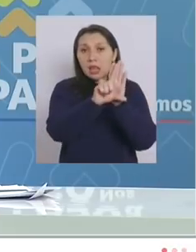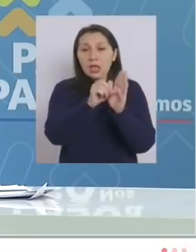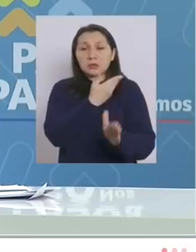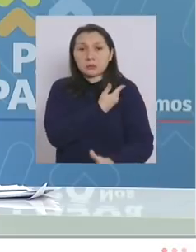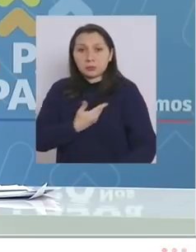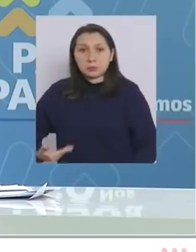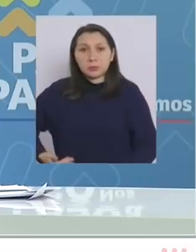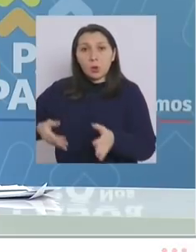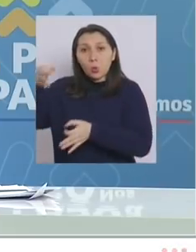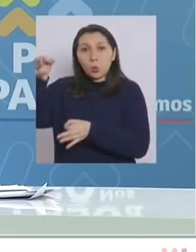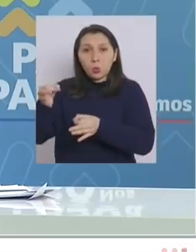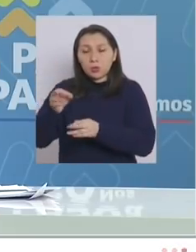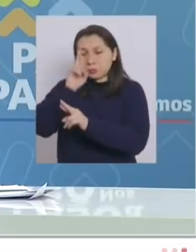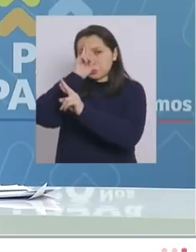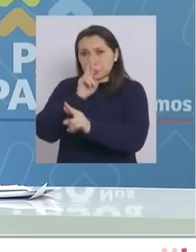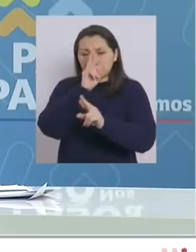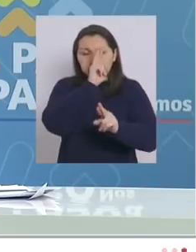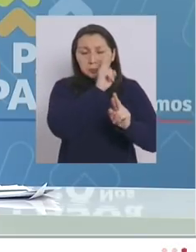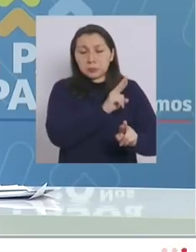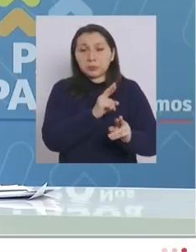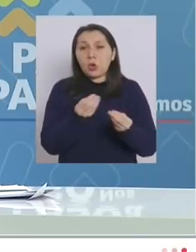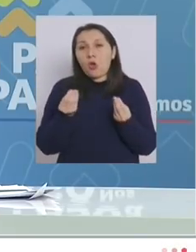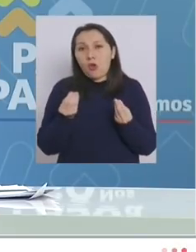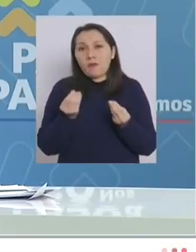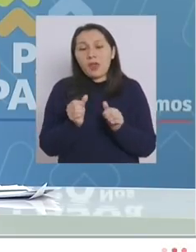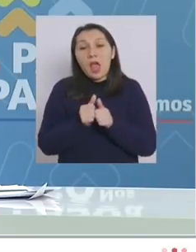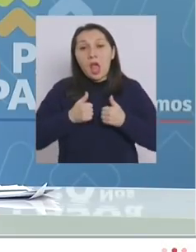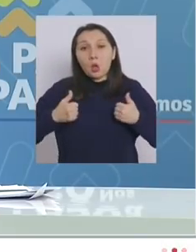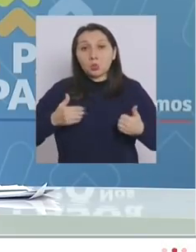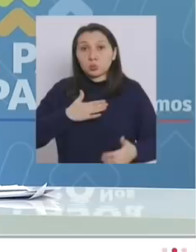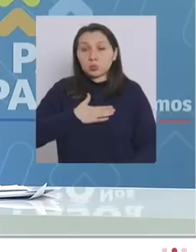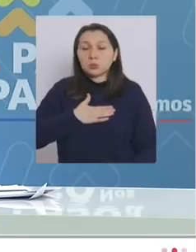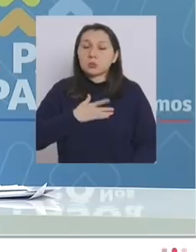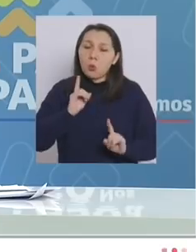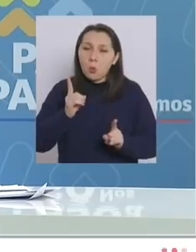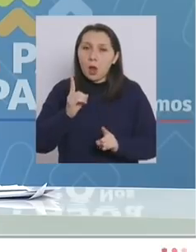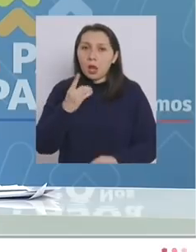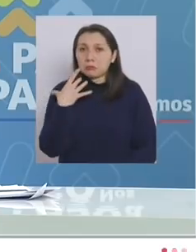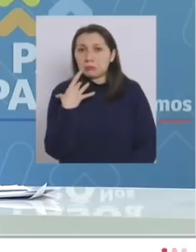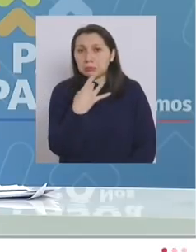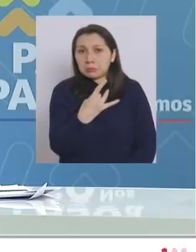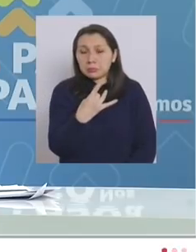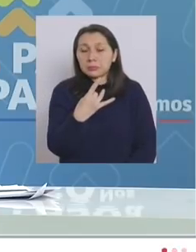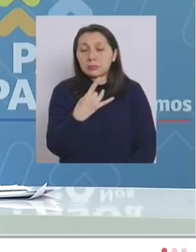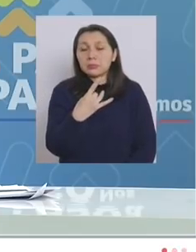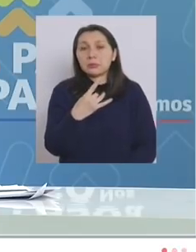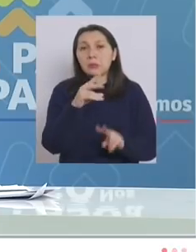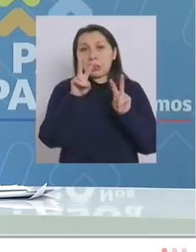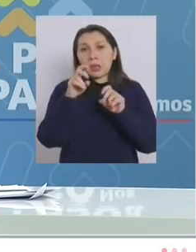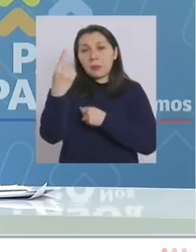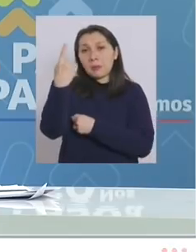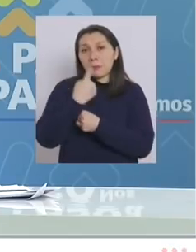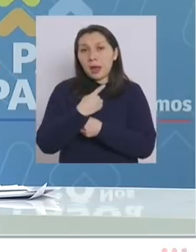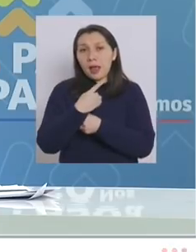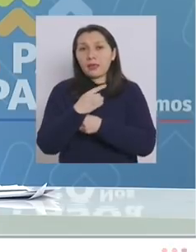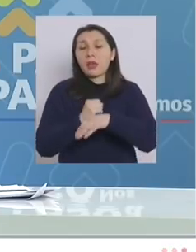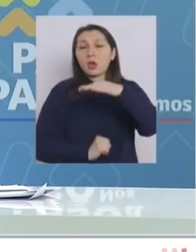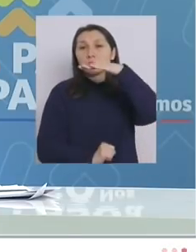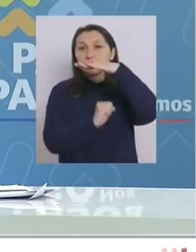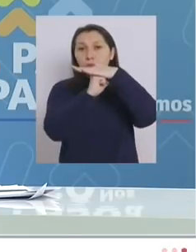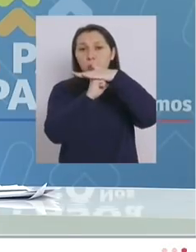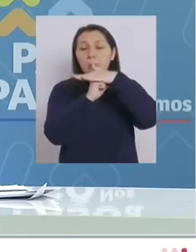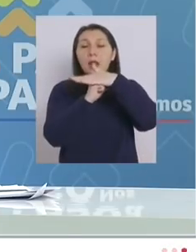ejecutivo y judicial, obviamente que como autoridad me someteré a los dictámenes de la